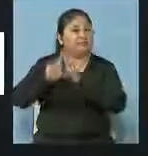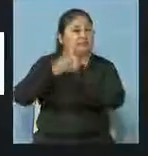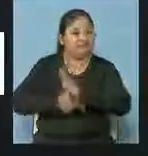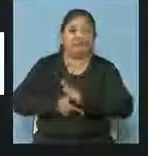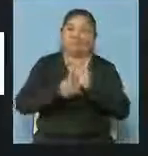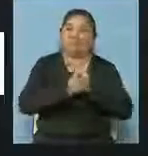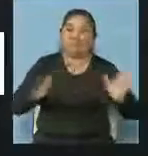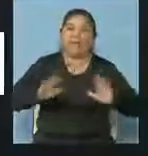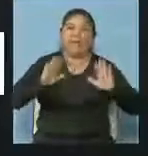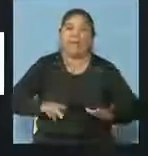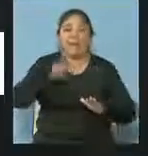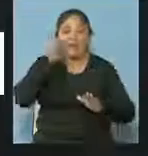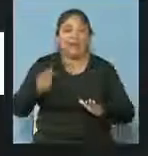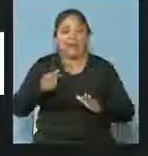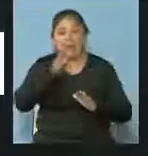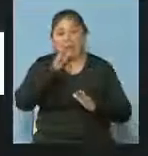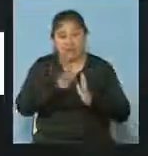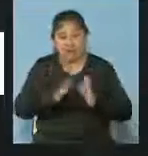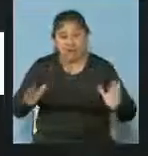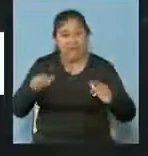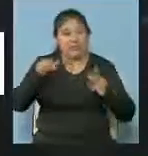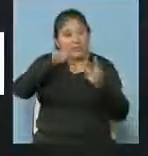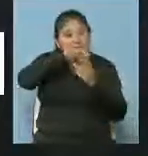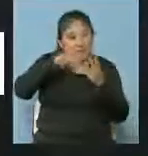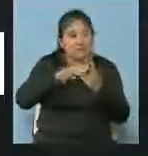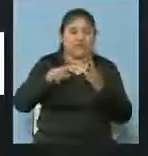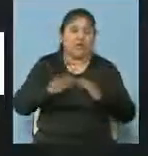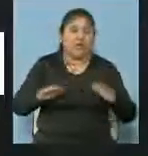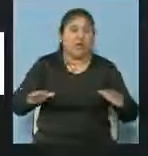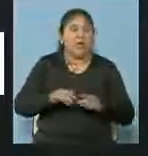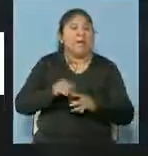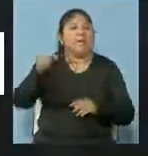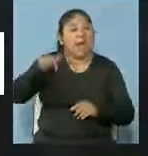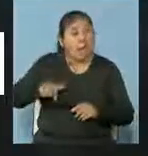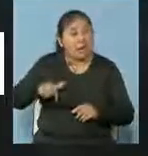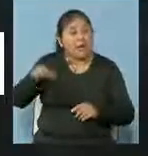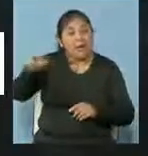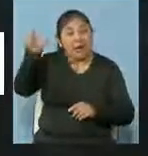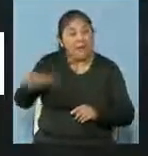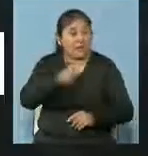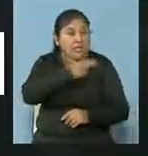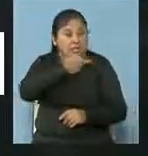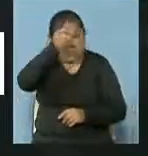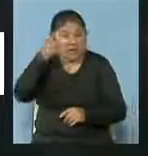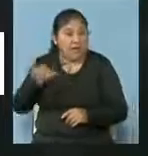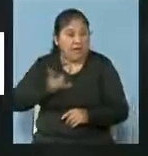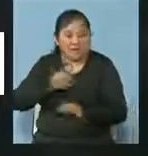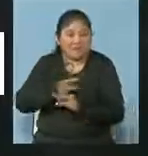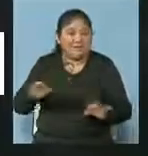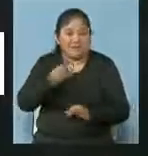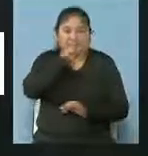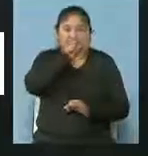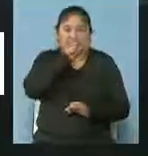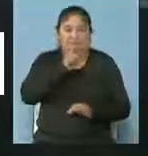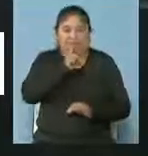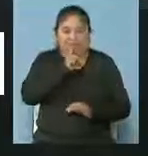la cuarentena. En estos momentos hay hermetismo por parte de la jefatura de la seccional 46, y